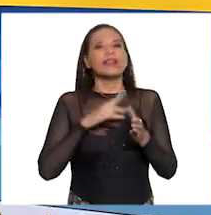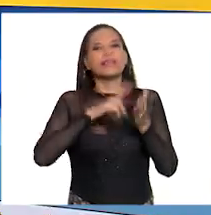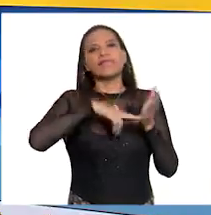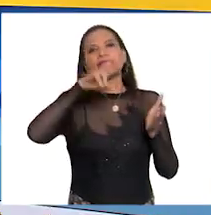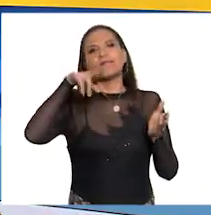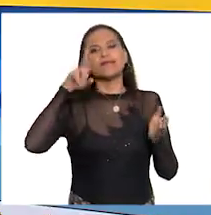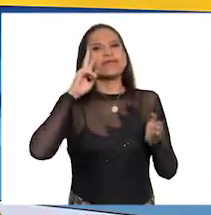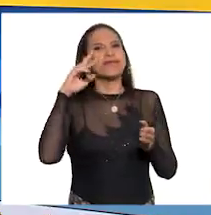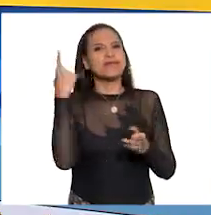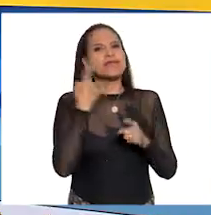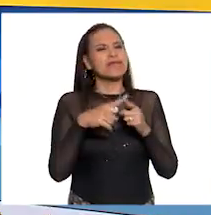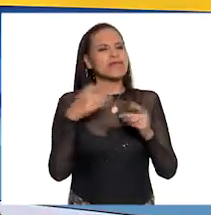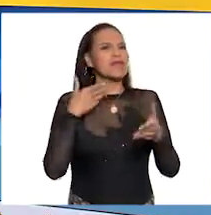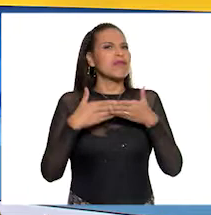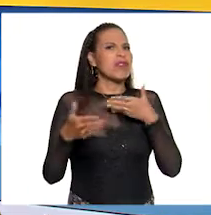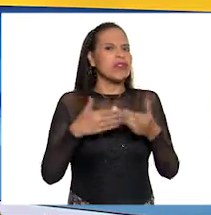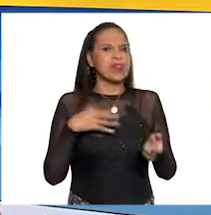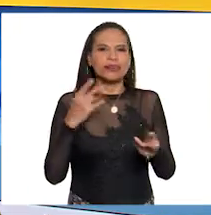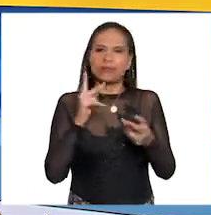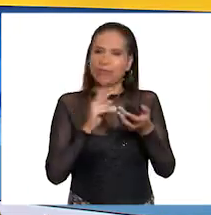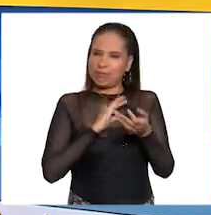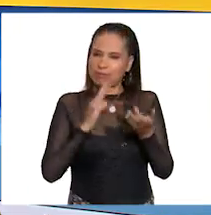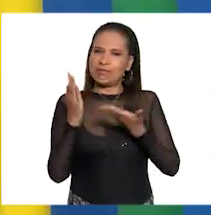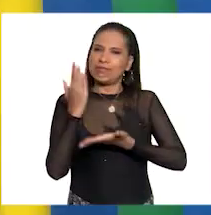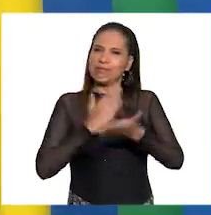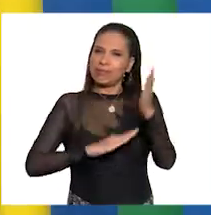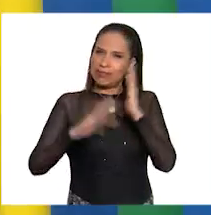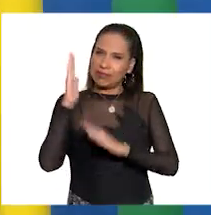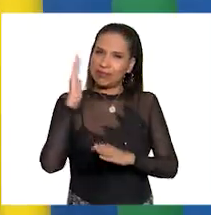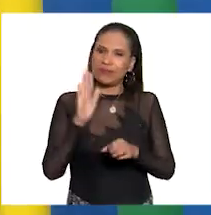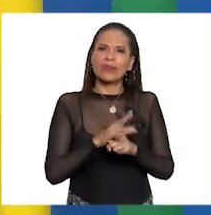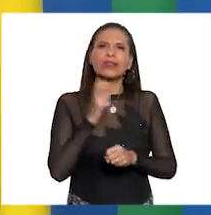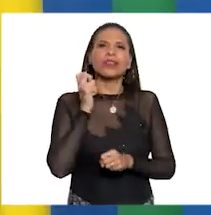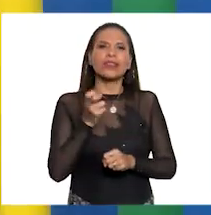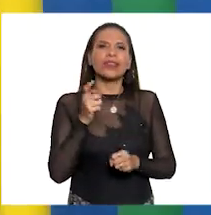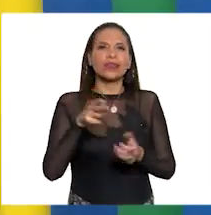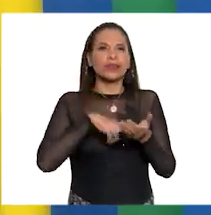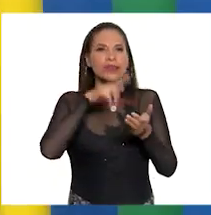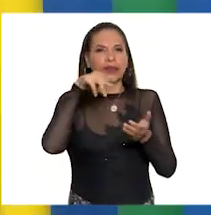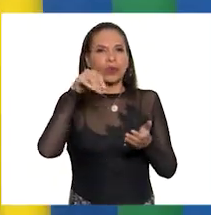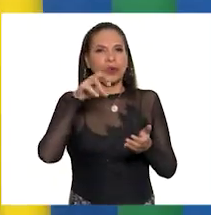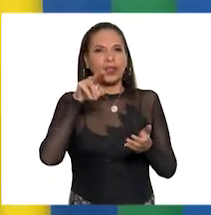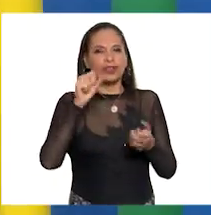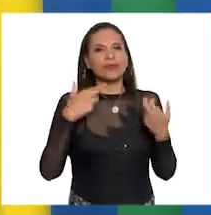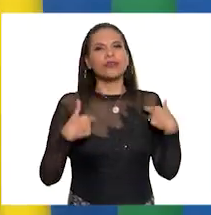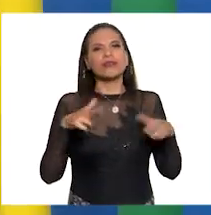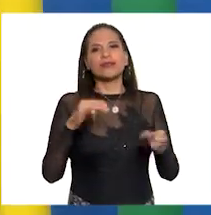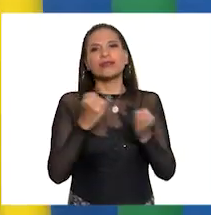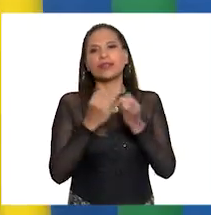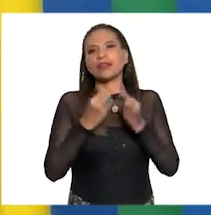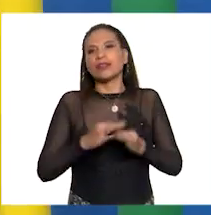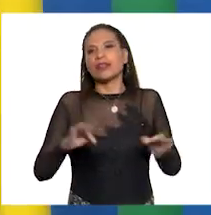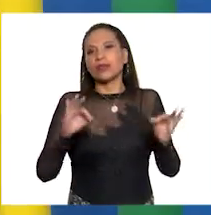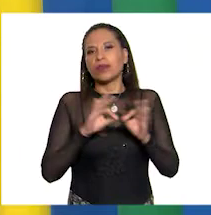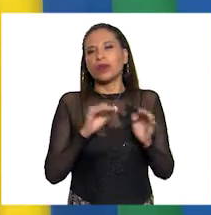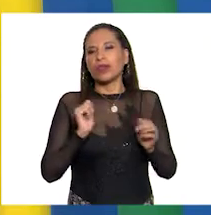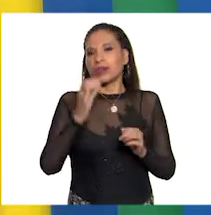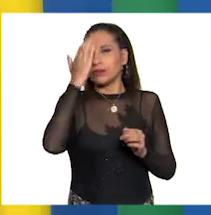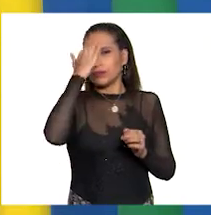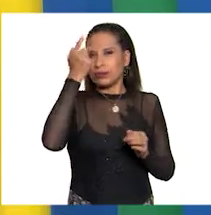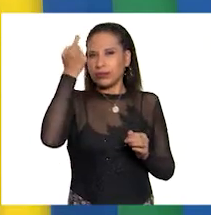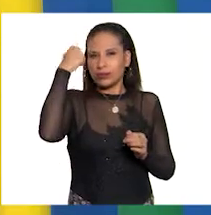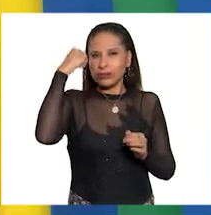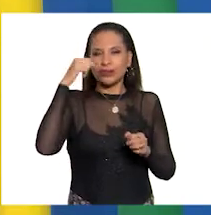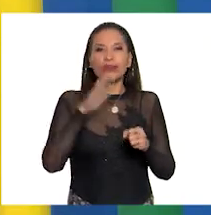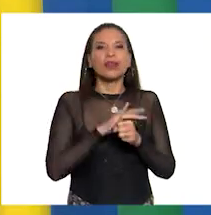pintaban escenarios de modernización y progreso. Eso quiere decir que el muralismo también representaba la importancia del